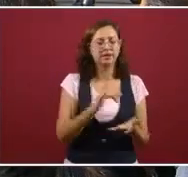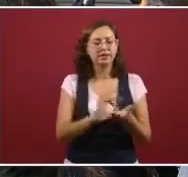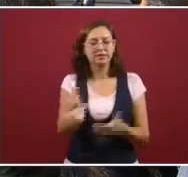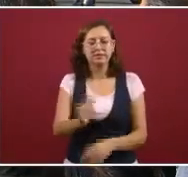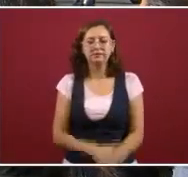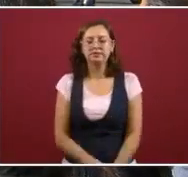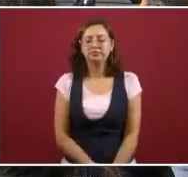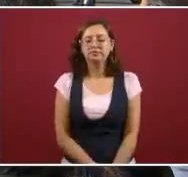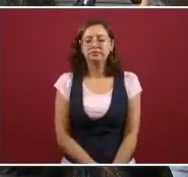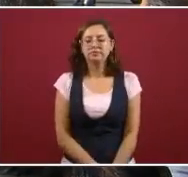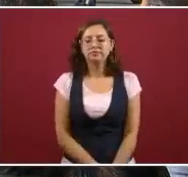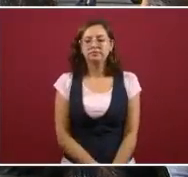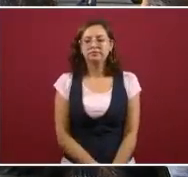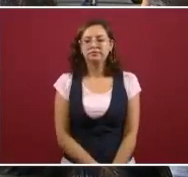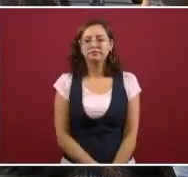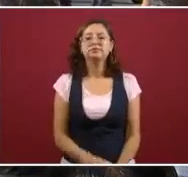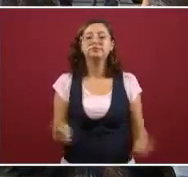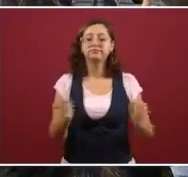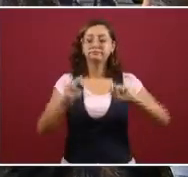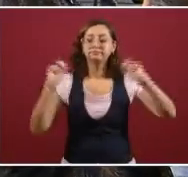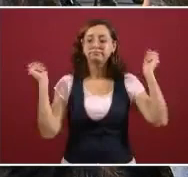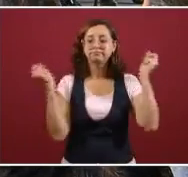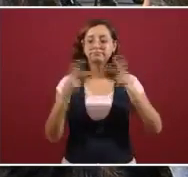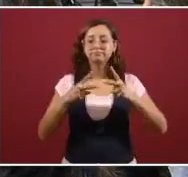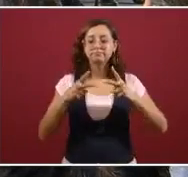gracias, presidente. Bueno, nos vemos